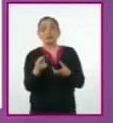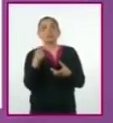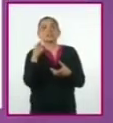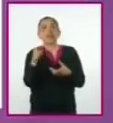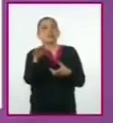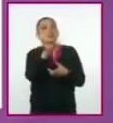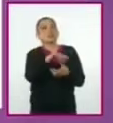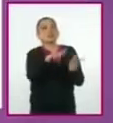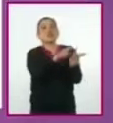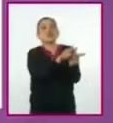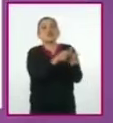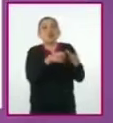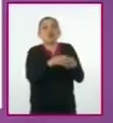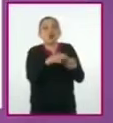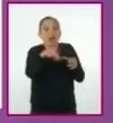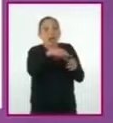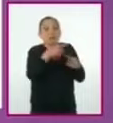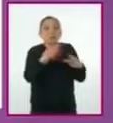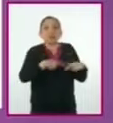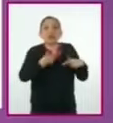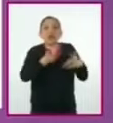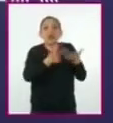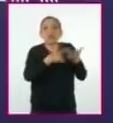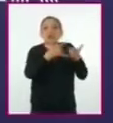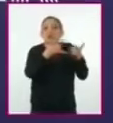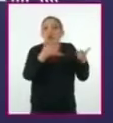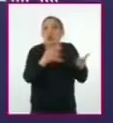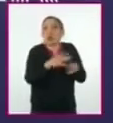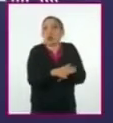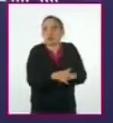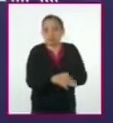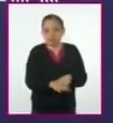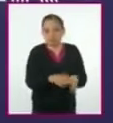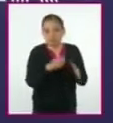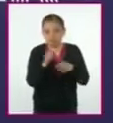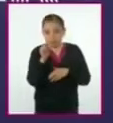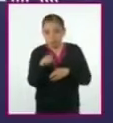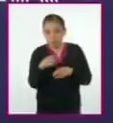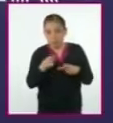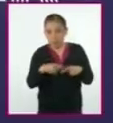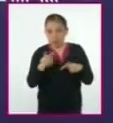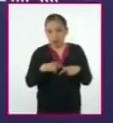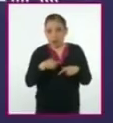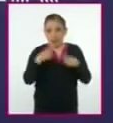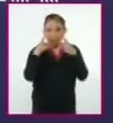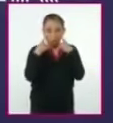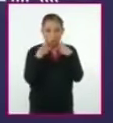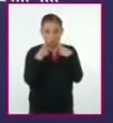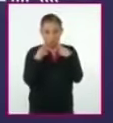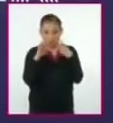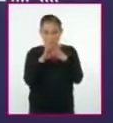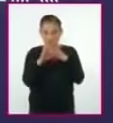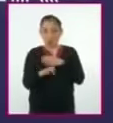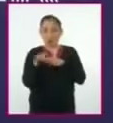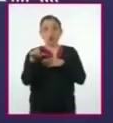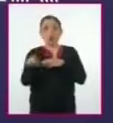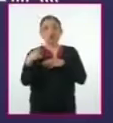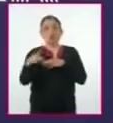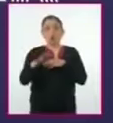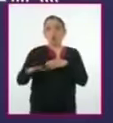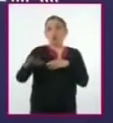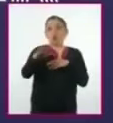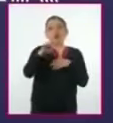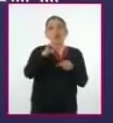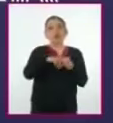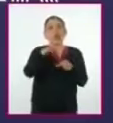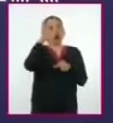sector poblacional pertenece el personaje. Siguiendo con el personaje de La Llorona, sus aspectos sociales y